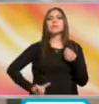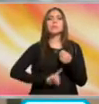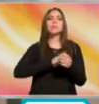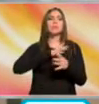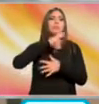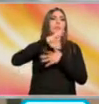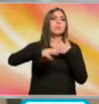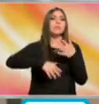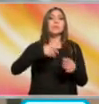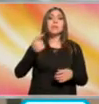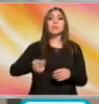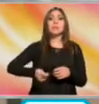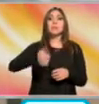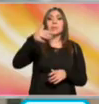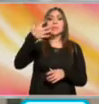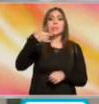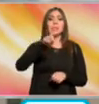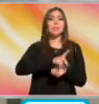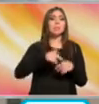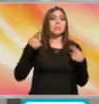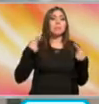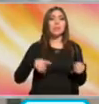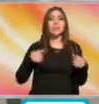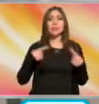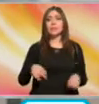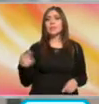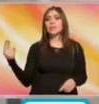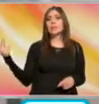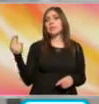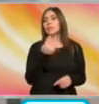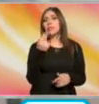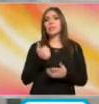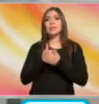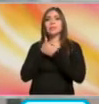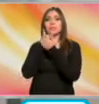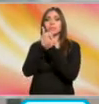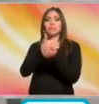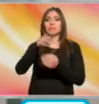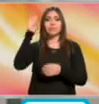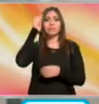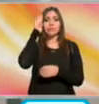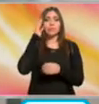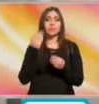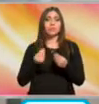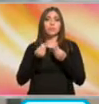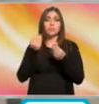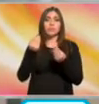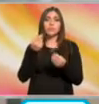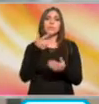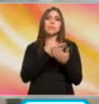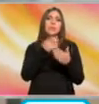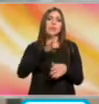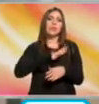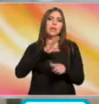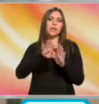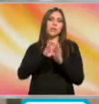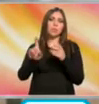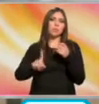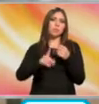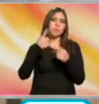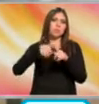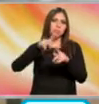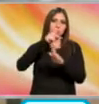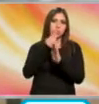primeros 15 días la gente necesita asistencia. Entonces ahí tenemos programas, por ejemplo en el caso de intervención